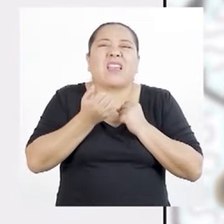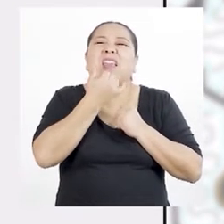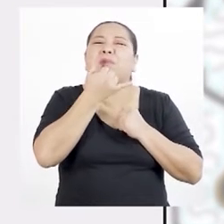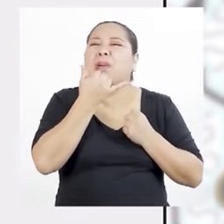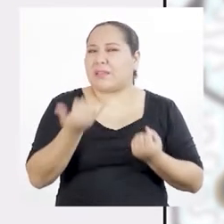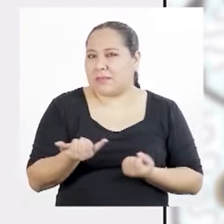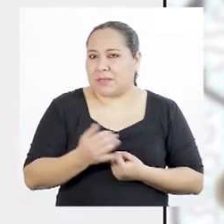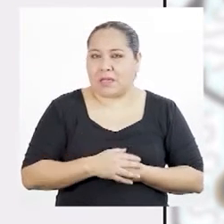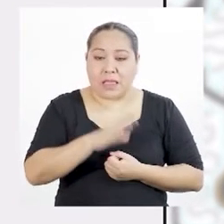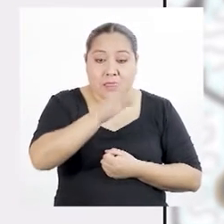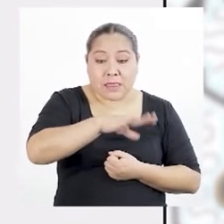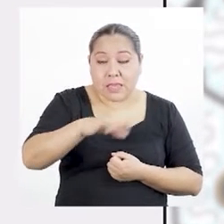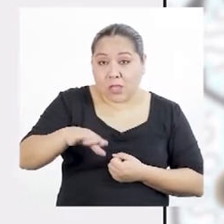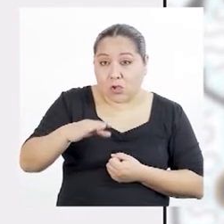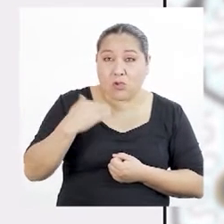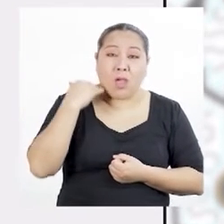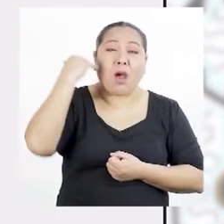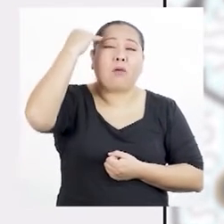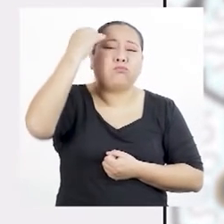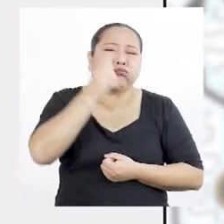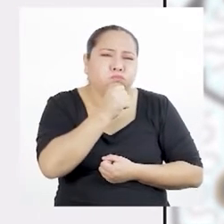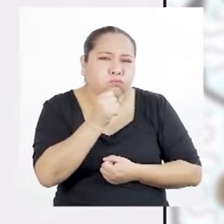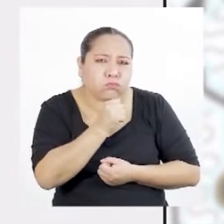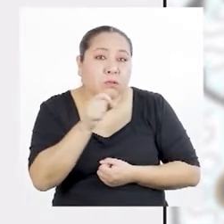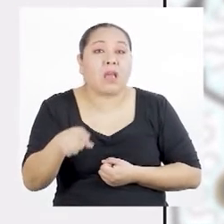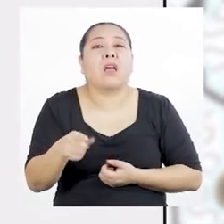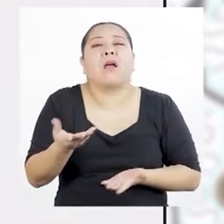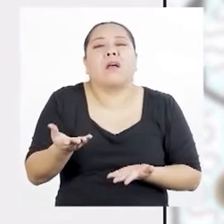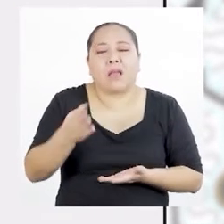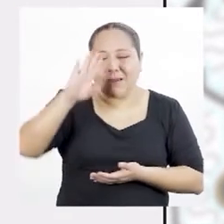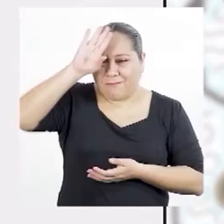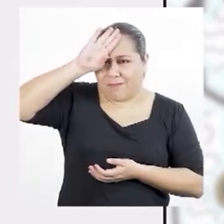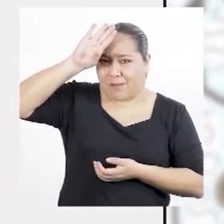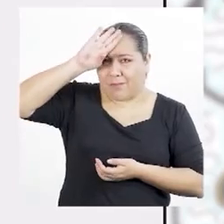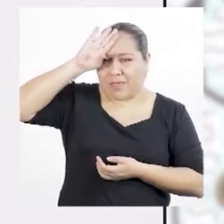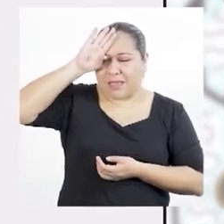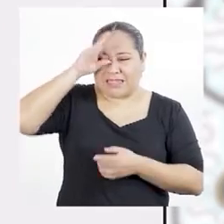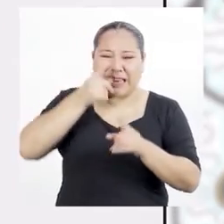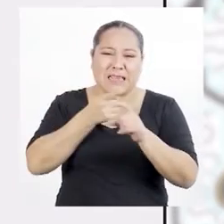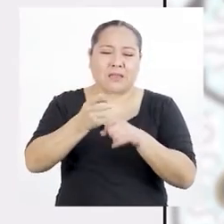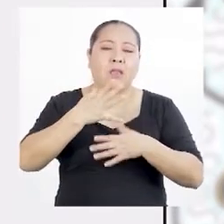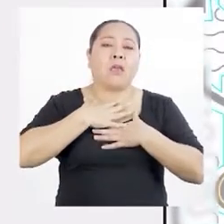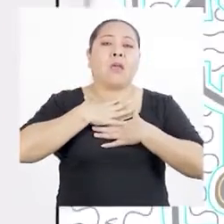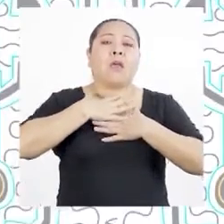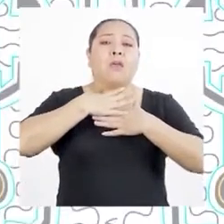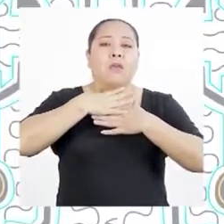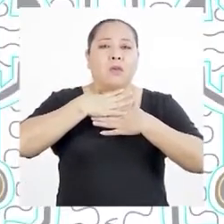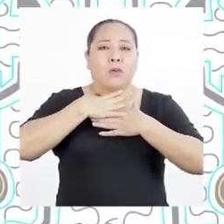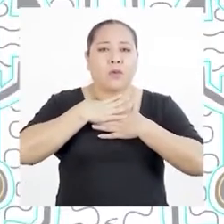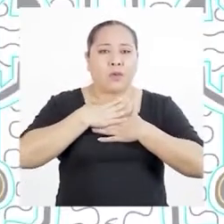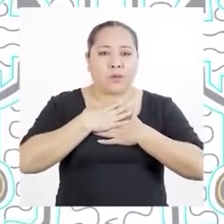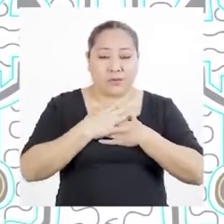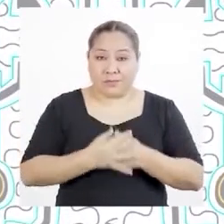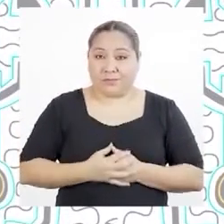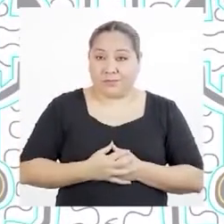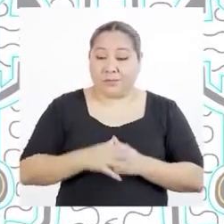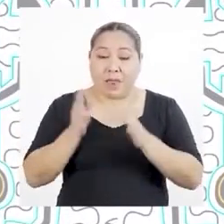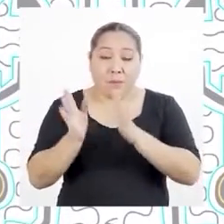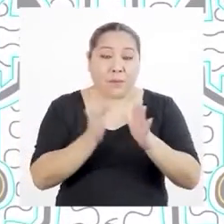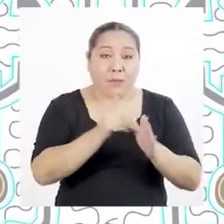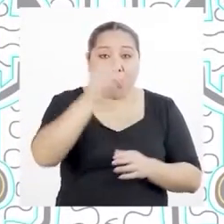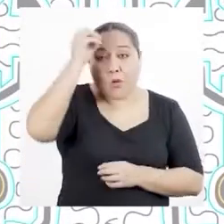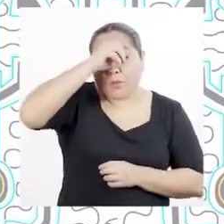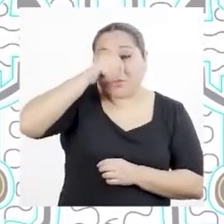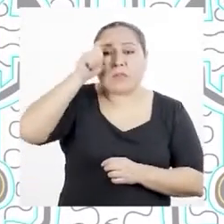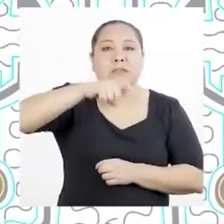personas, sobre todo niños y adultos mayores, son las enfermedades que afectan al sistema respiratorio. Para elaborar una opinión,